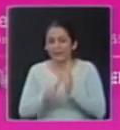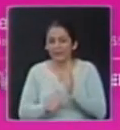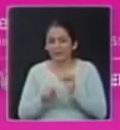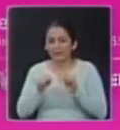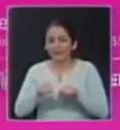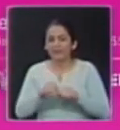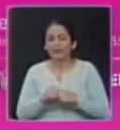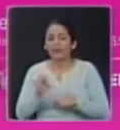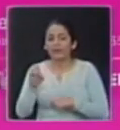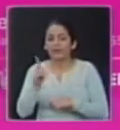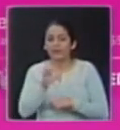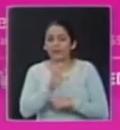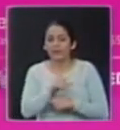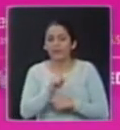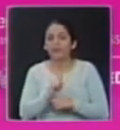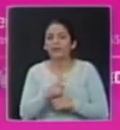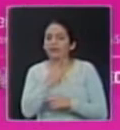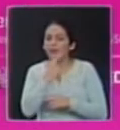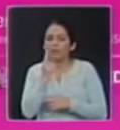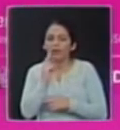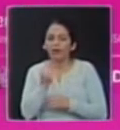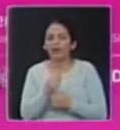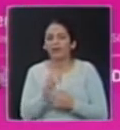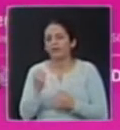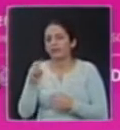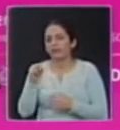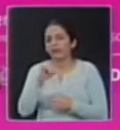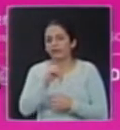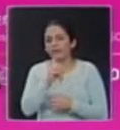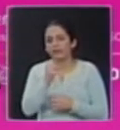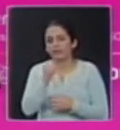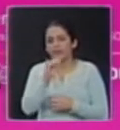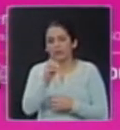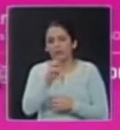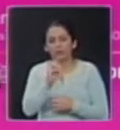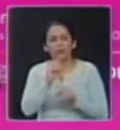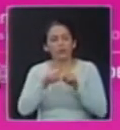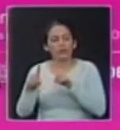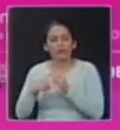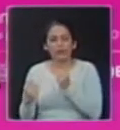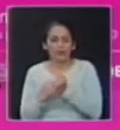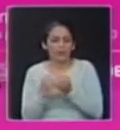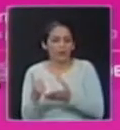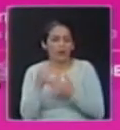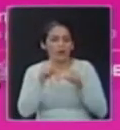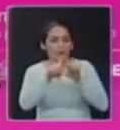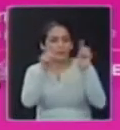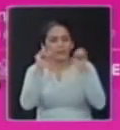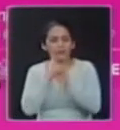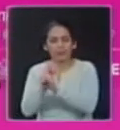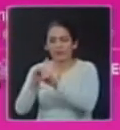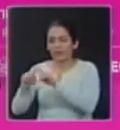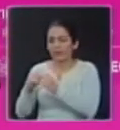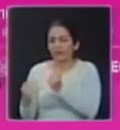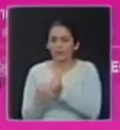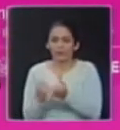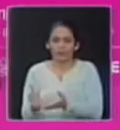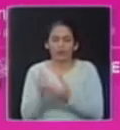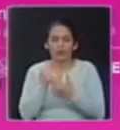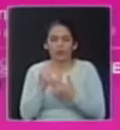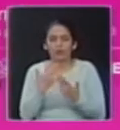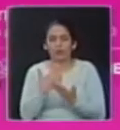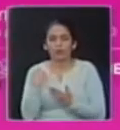EDQP, Corbel Restaurante, San Isidro y bueno, tenemos el apoyo de muchas instituciones que estamos uniendo